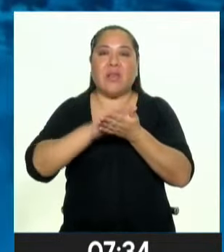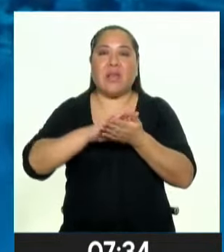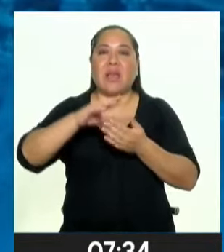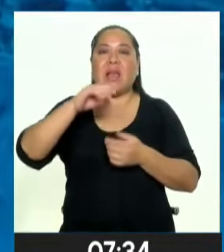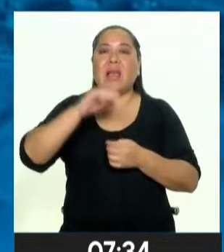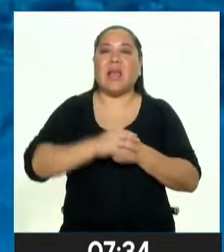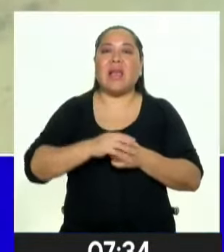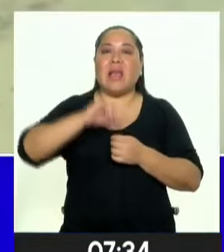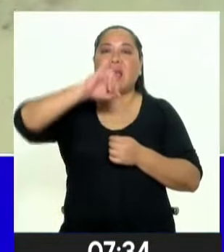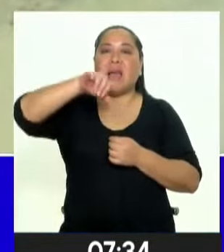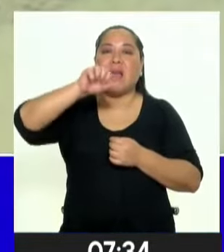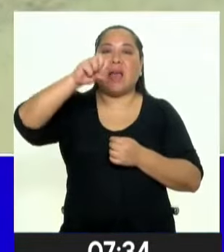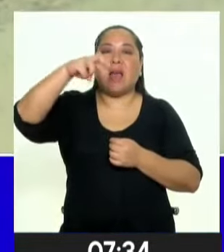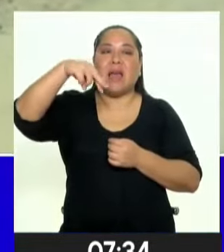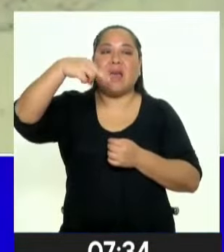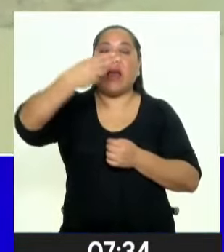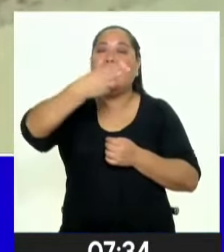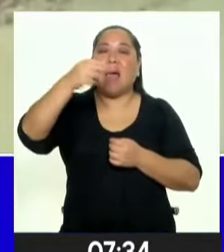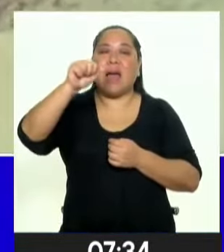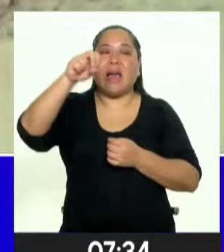muy buenos días